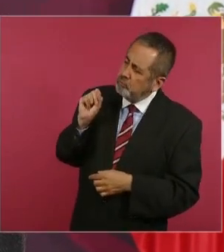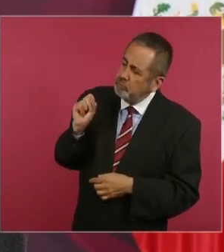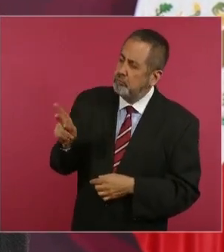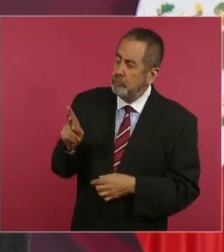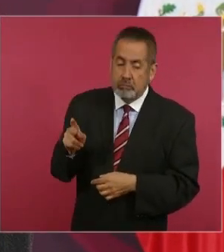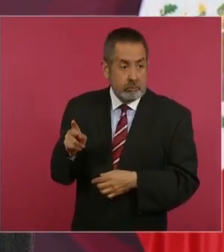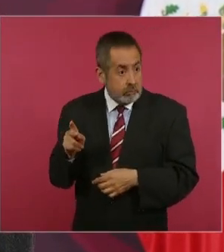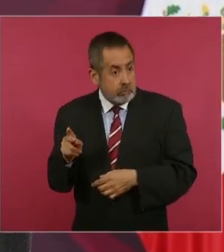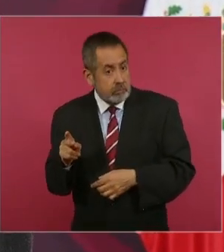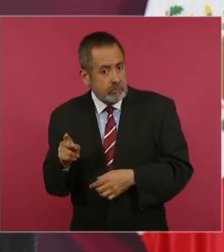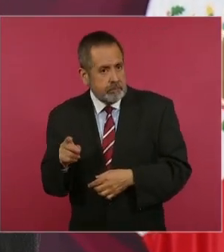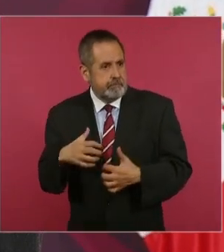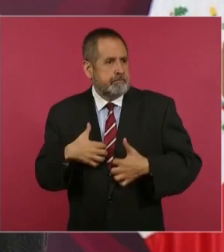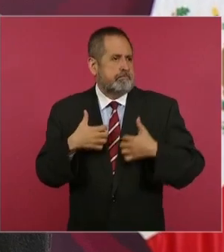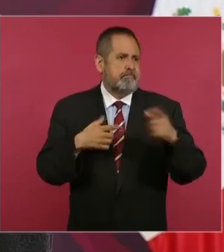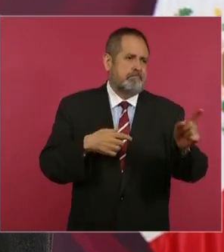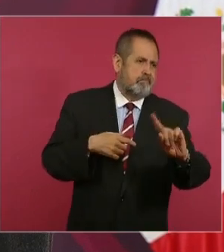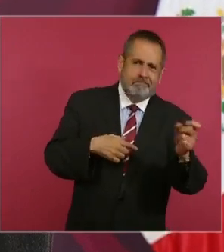cede